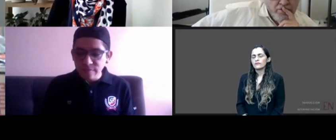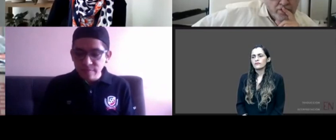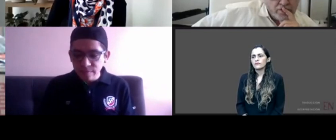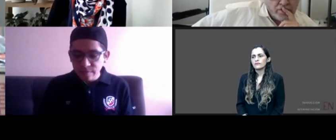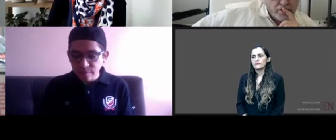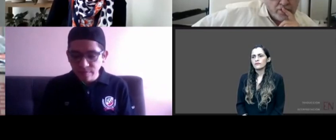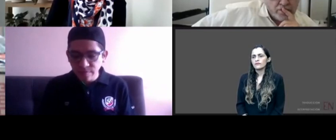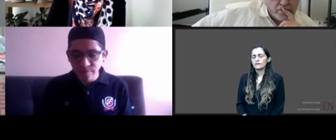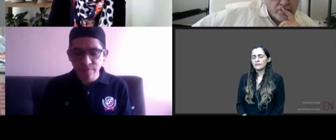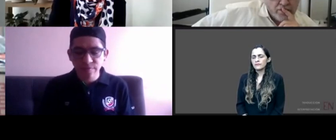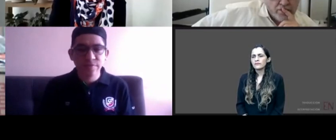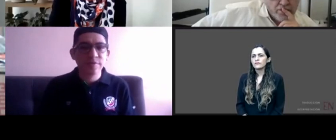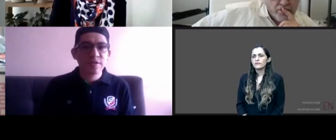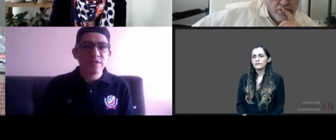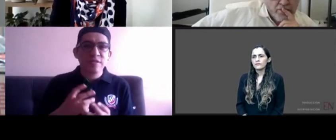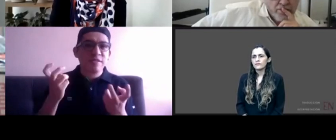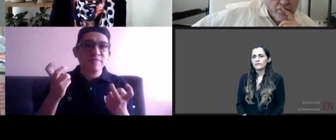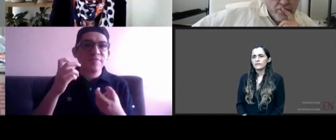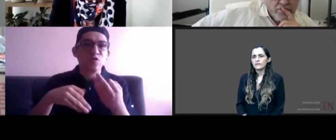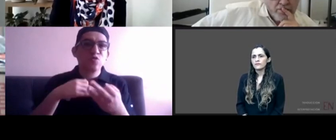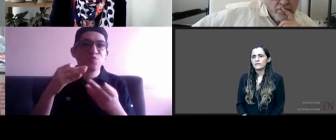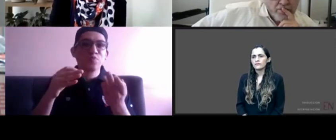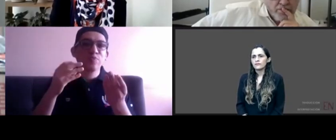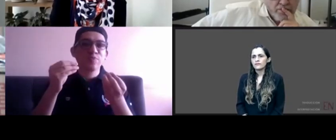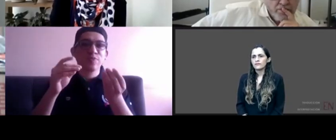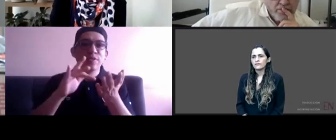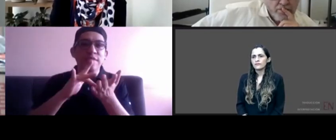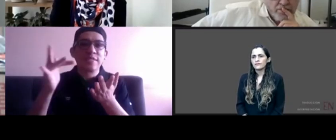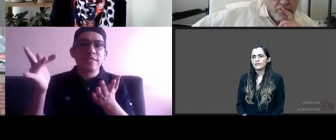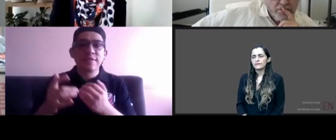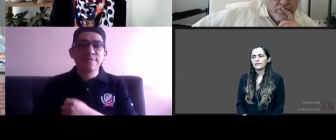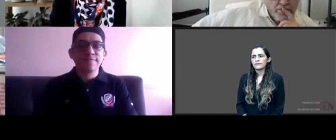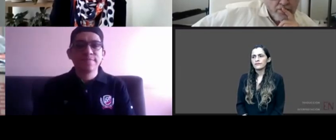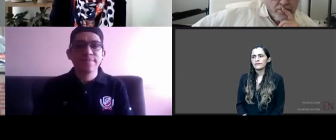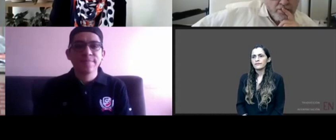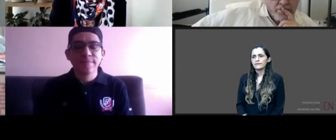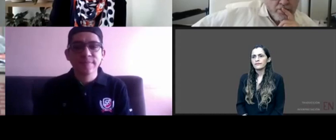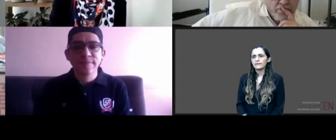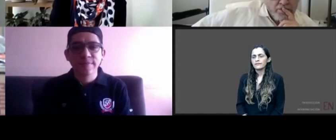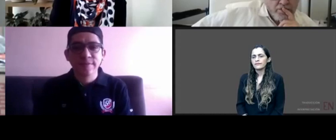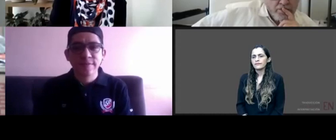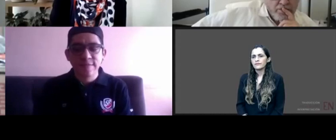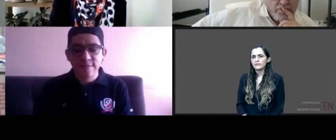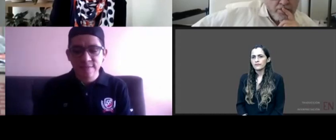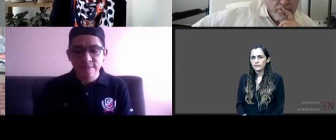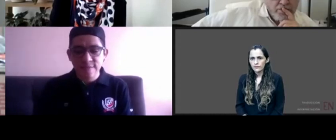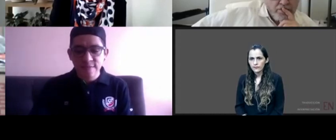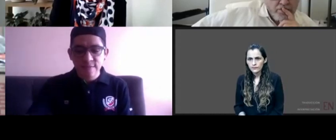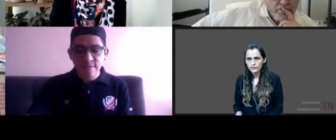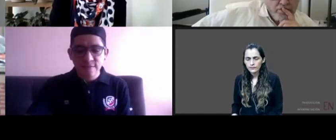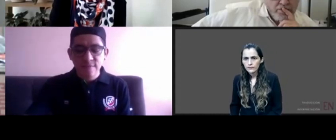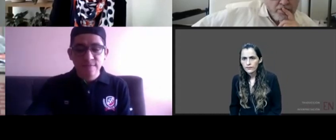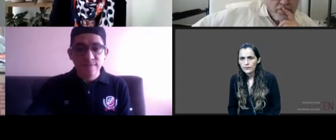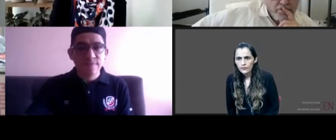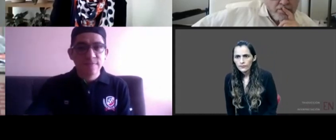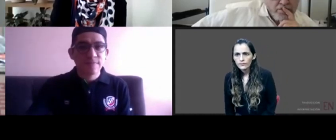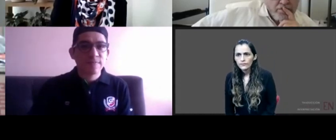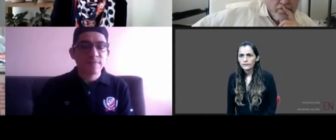accesibilidad desde nuestra comunidad, desde nuestra identidad. Y bueno, esto es todo. Muchas gracias.